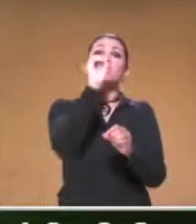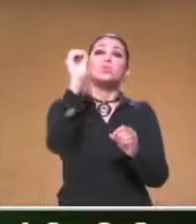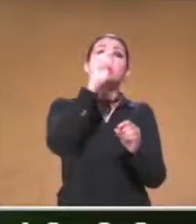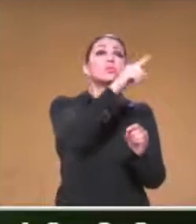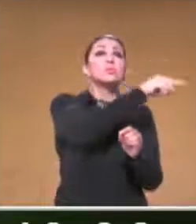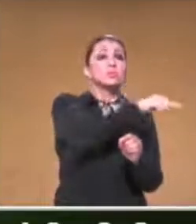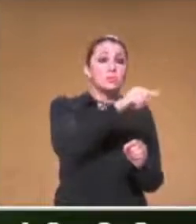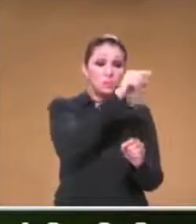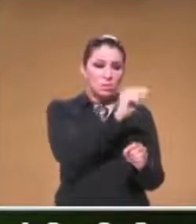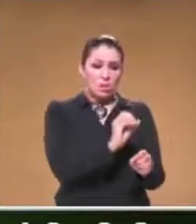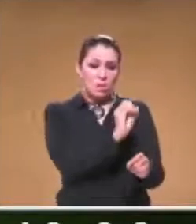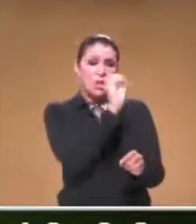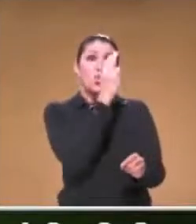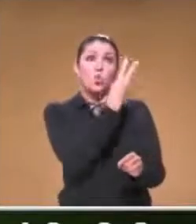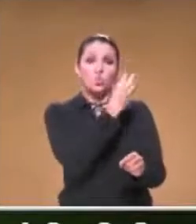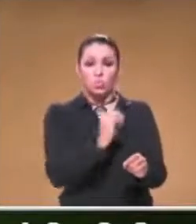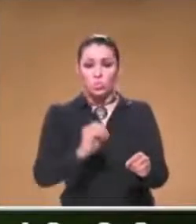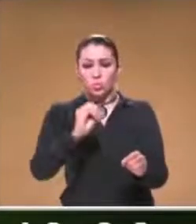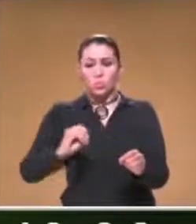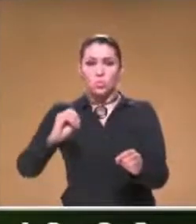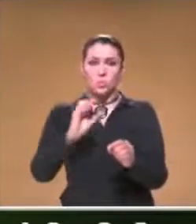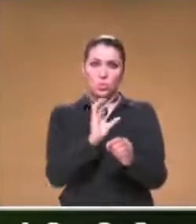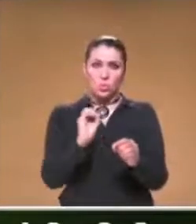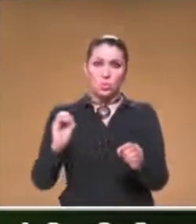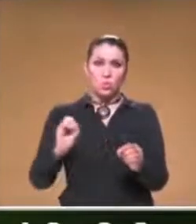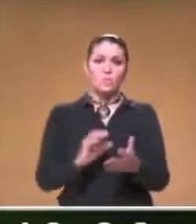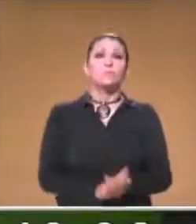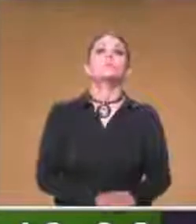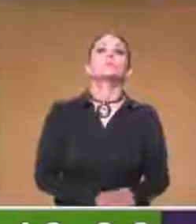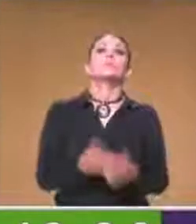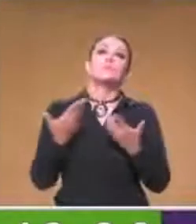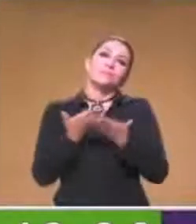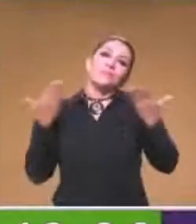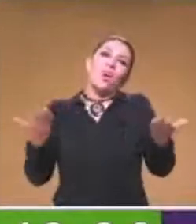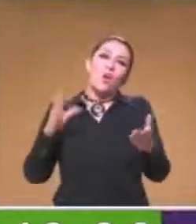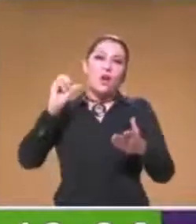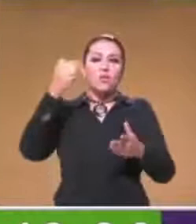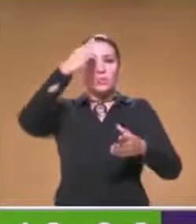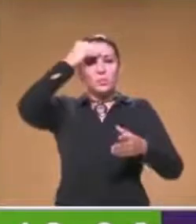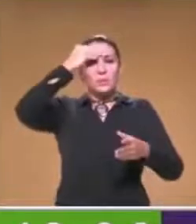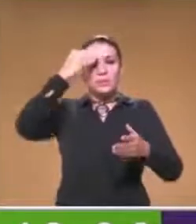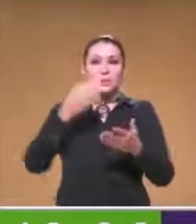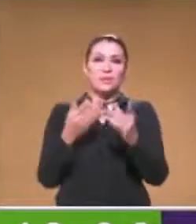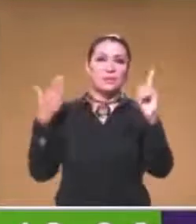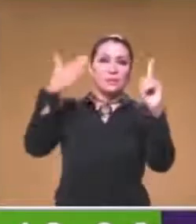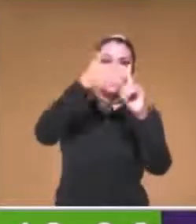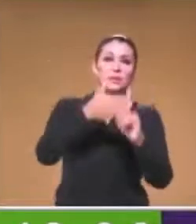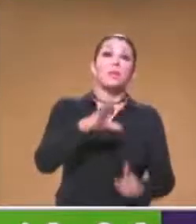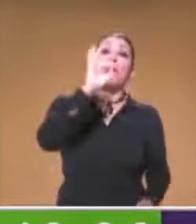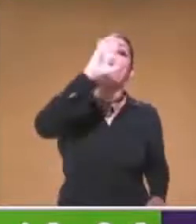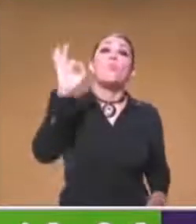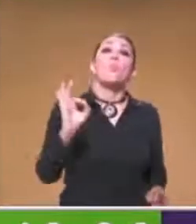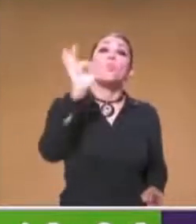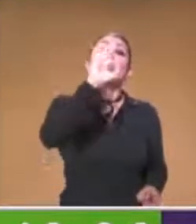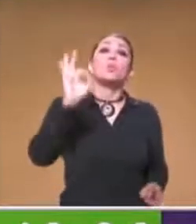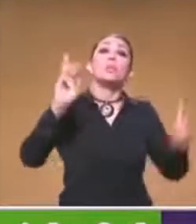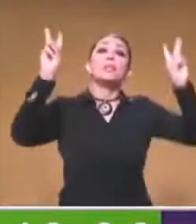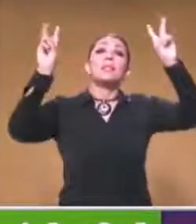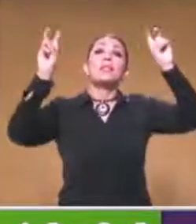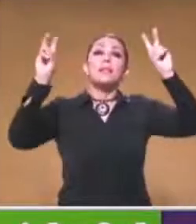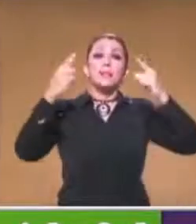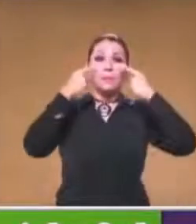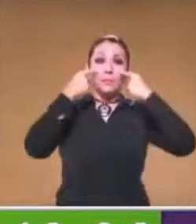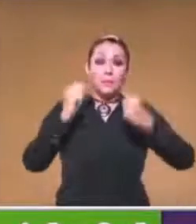tenga. Bien. Siguiente aprendizaje esperado y este es sobre porcentajes. Y aquí lo que yo quiero es